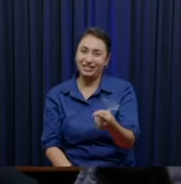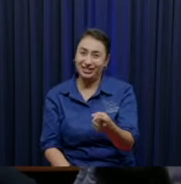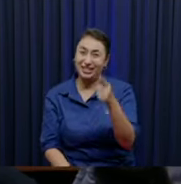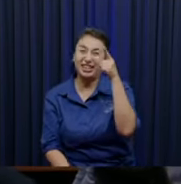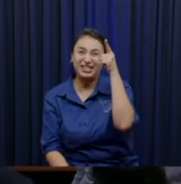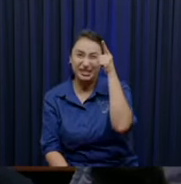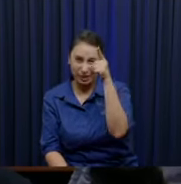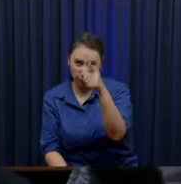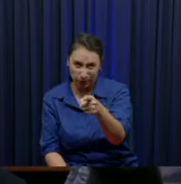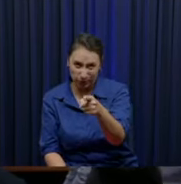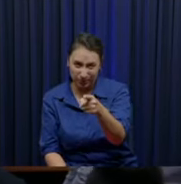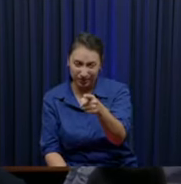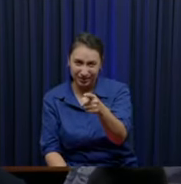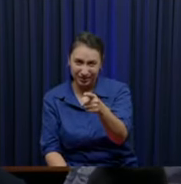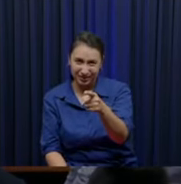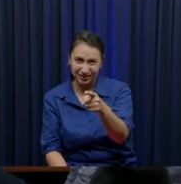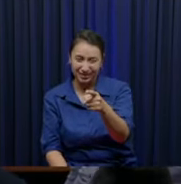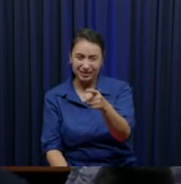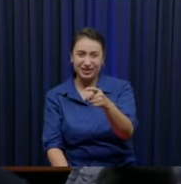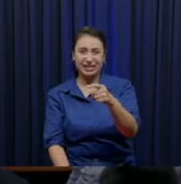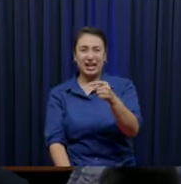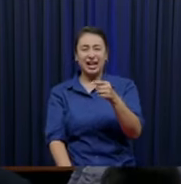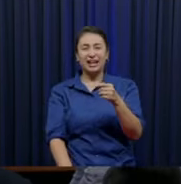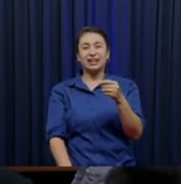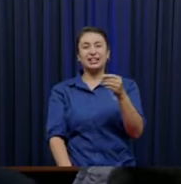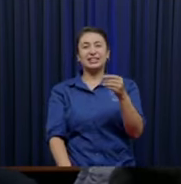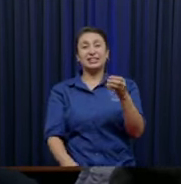español al inglés.